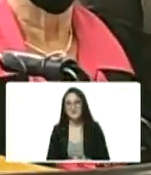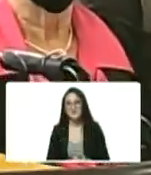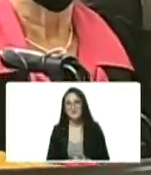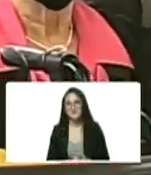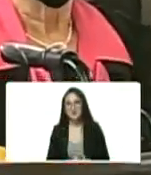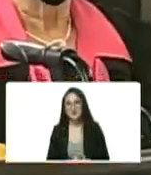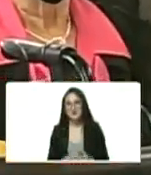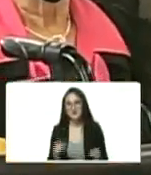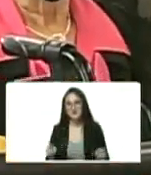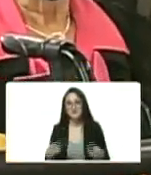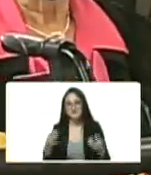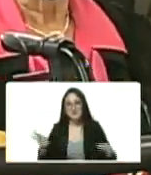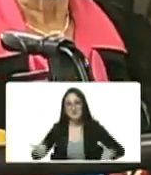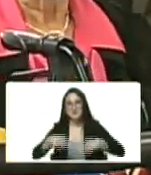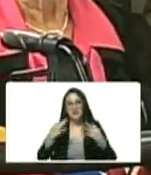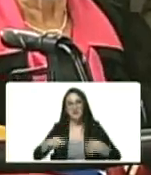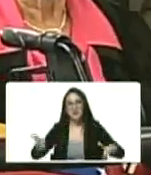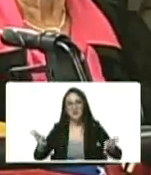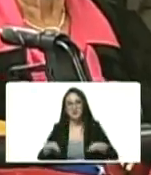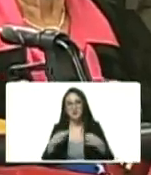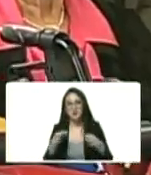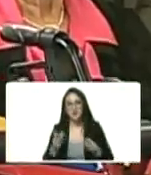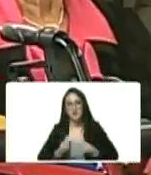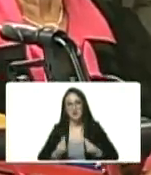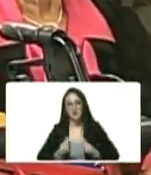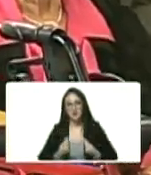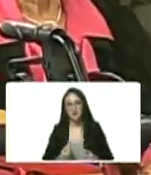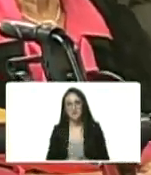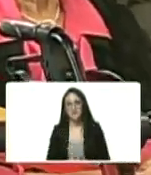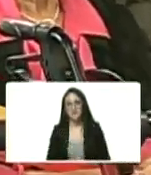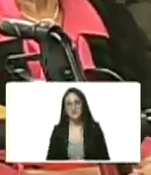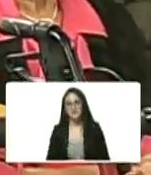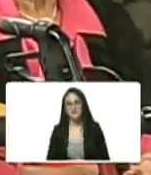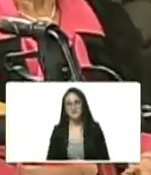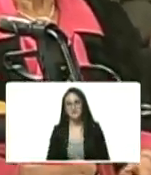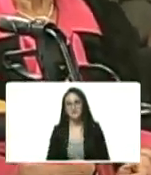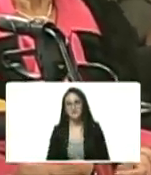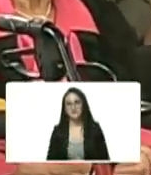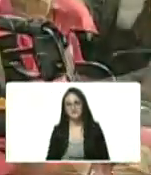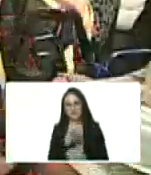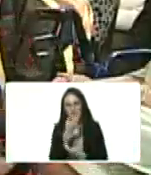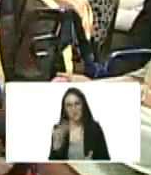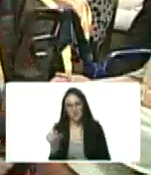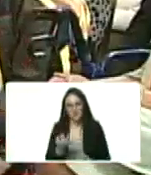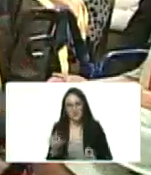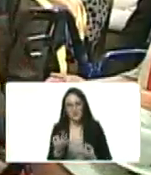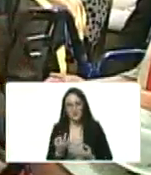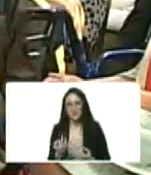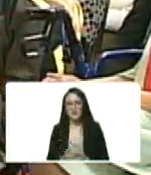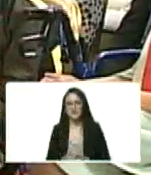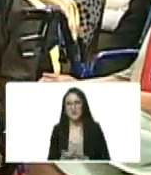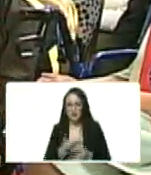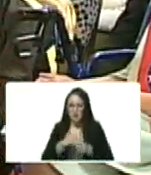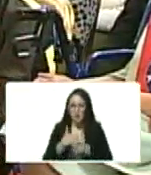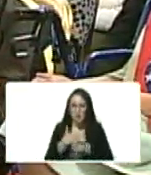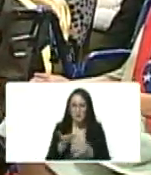en la celebración de la vida. Es muy hermoso, de verdad, poder